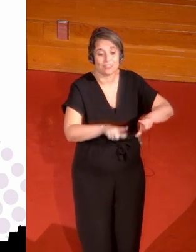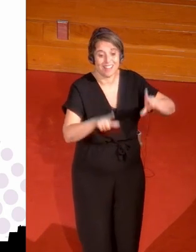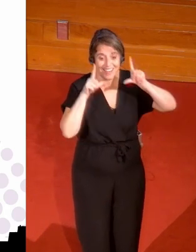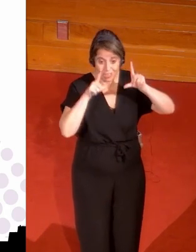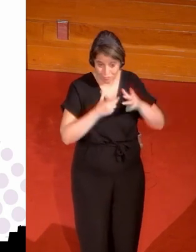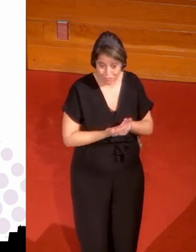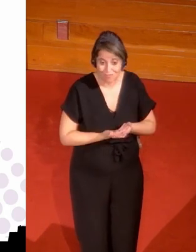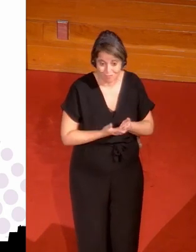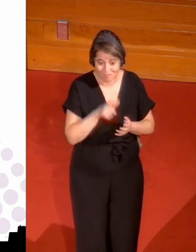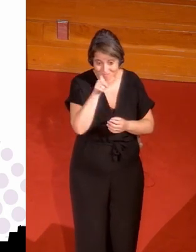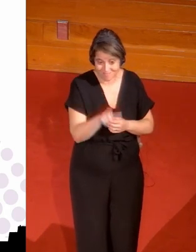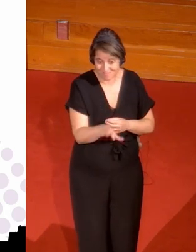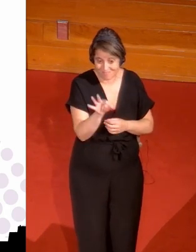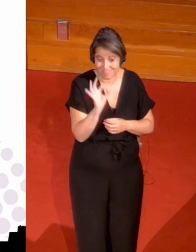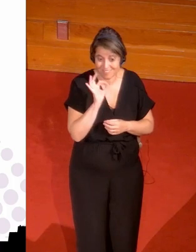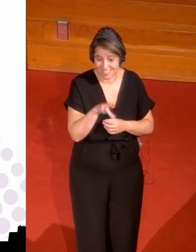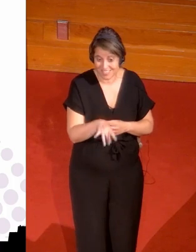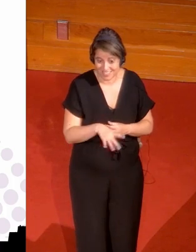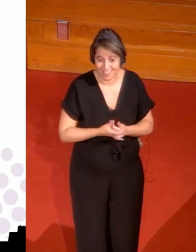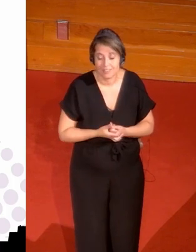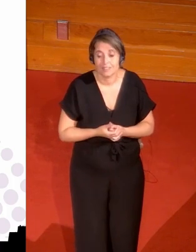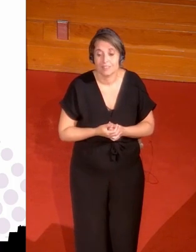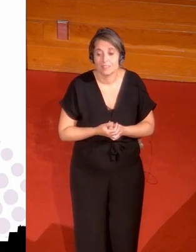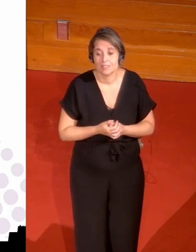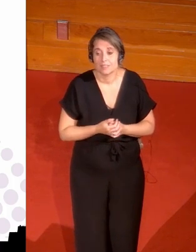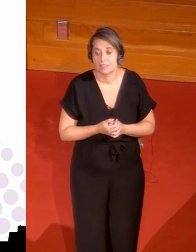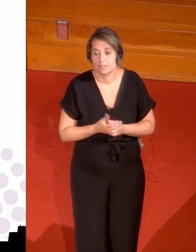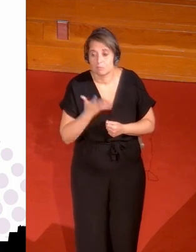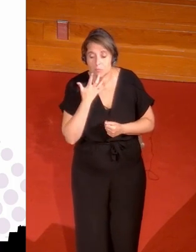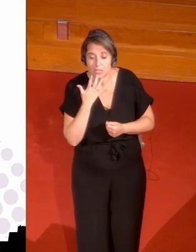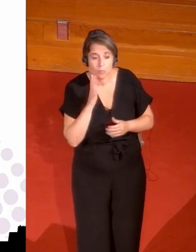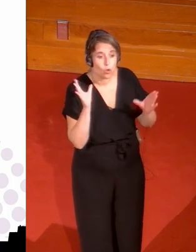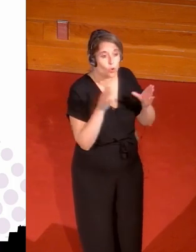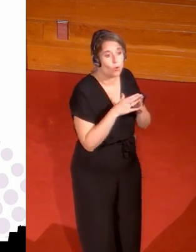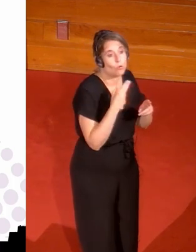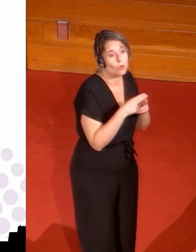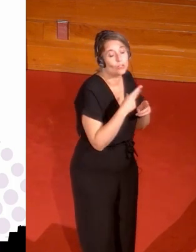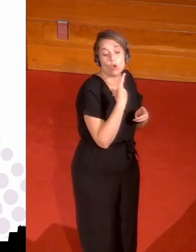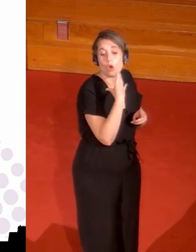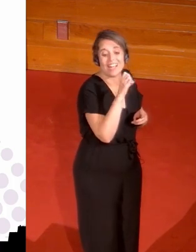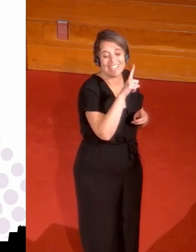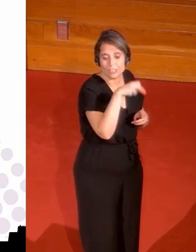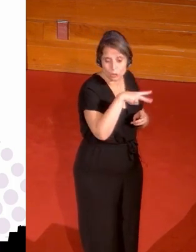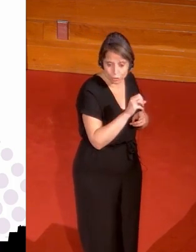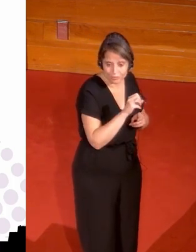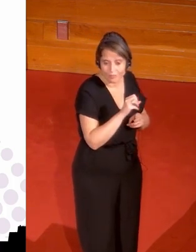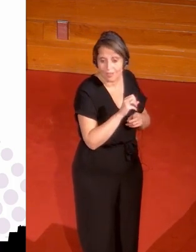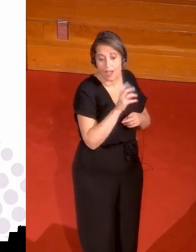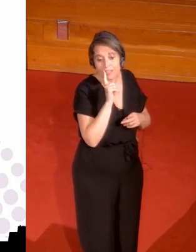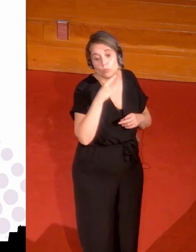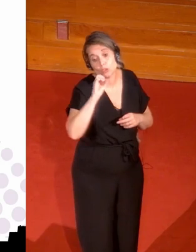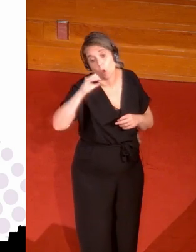candidato Entonces el el partido Dejó de ser el partido de los Clinton y pasó a ser el partido de los